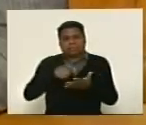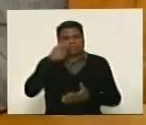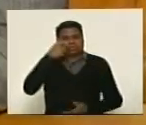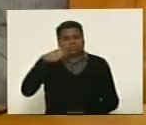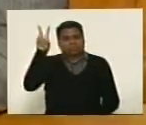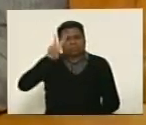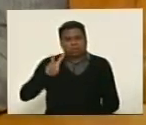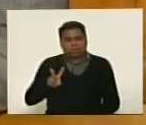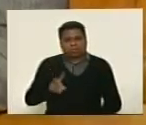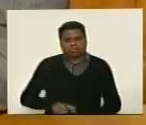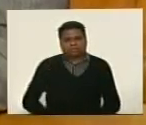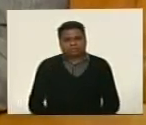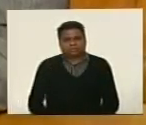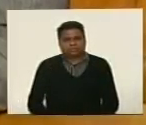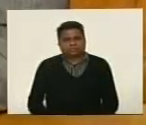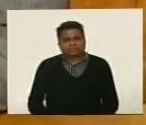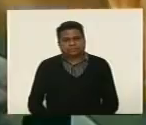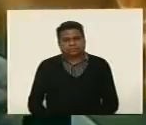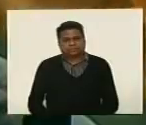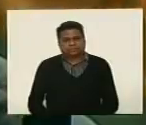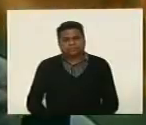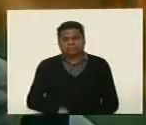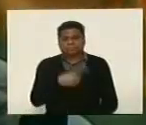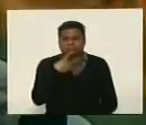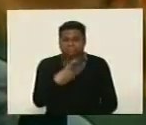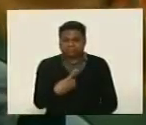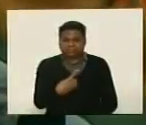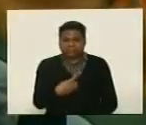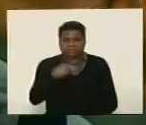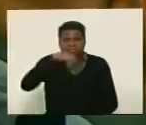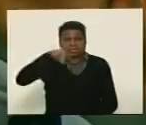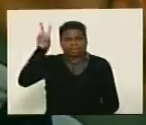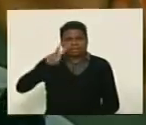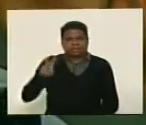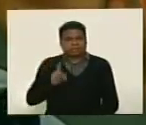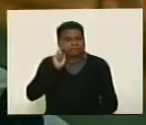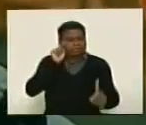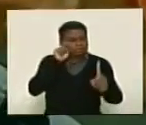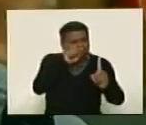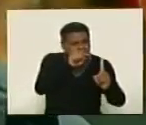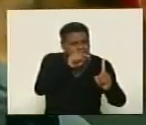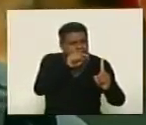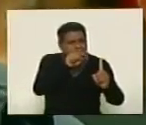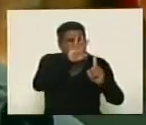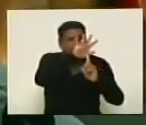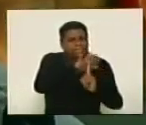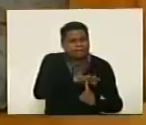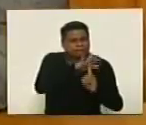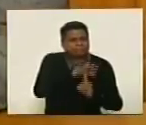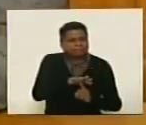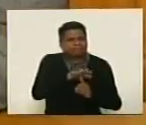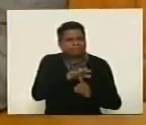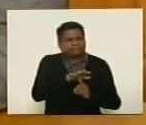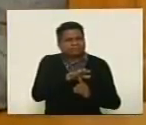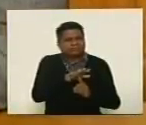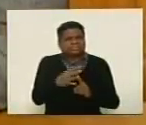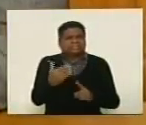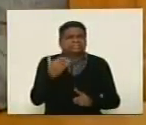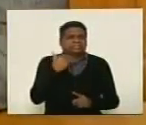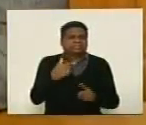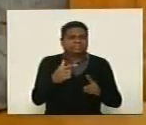pueblo, considerando que nuestra nación actualmente es objeto de una agresión ilegal e